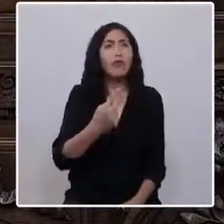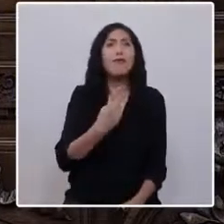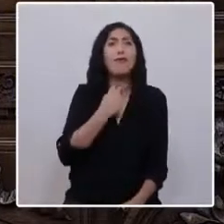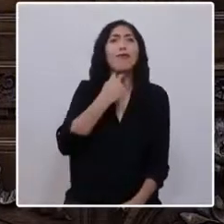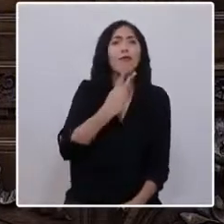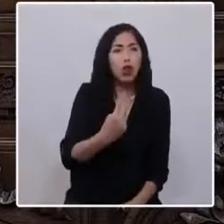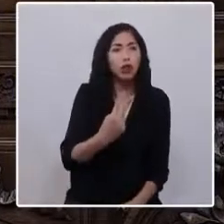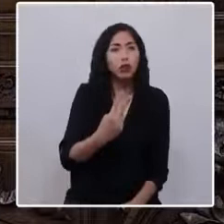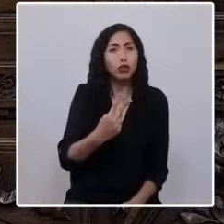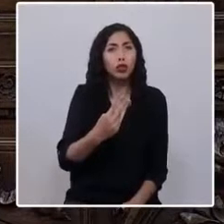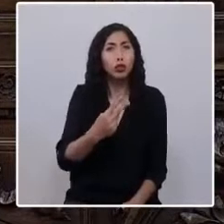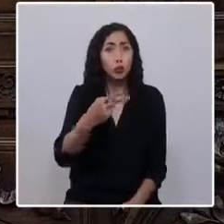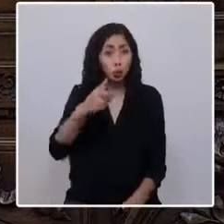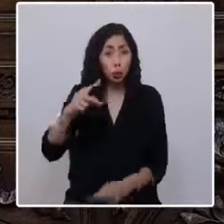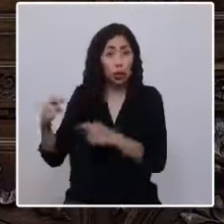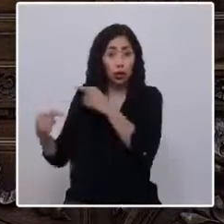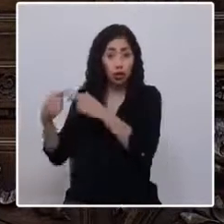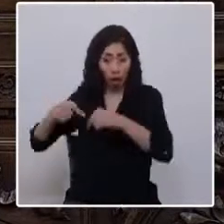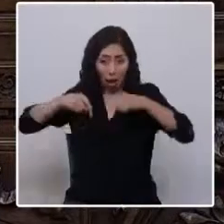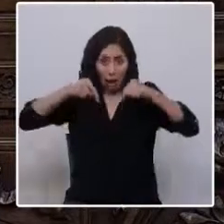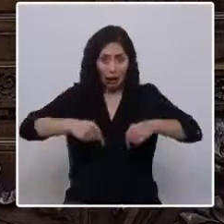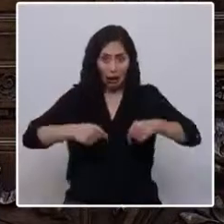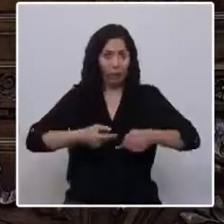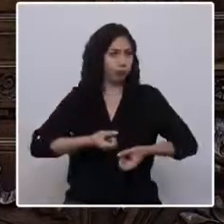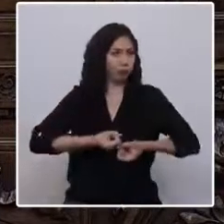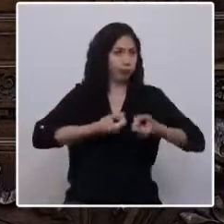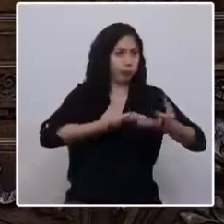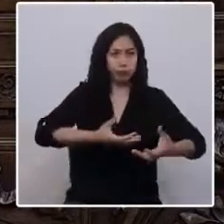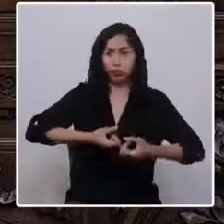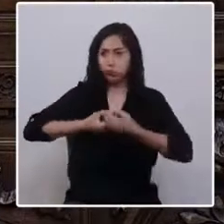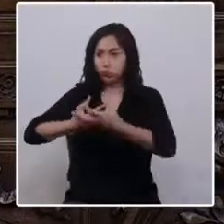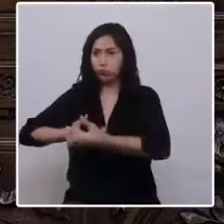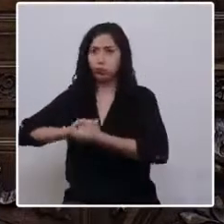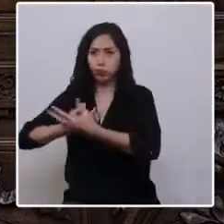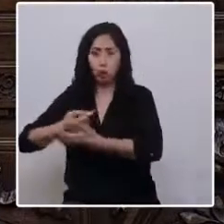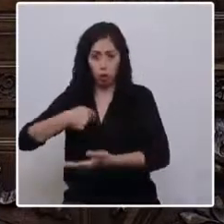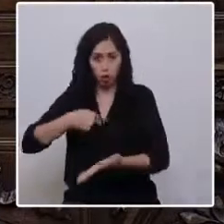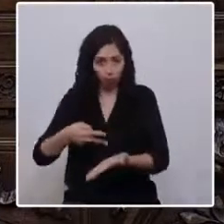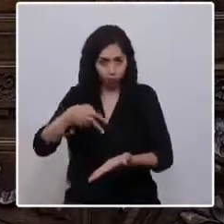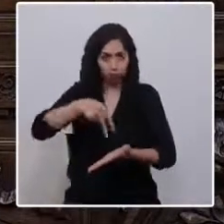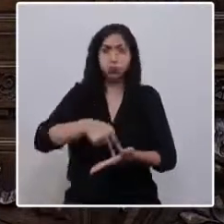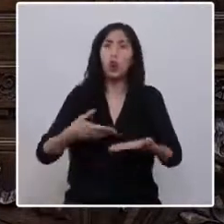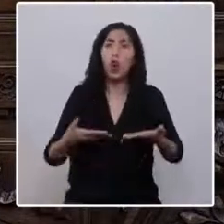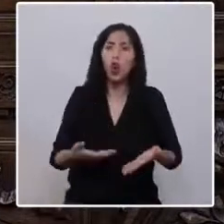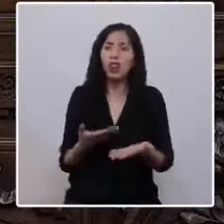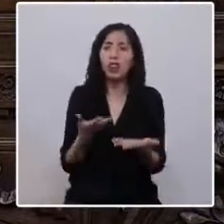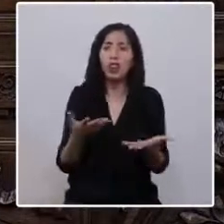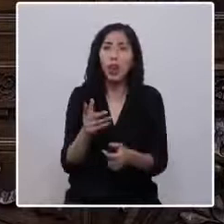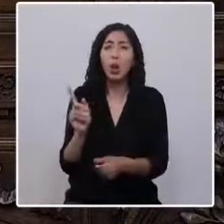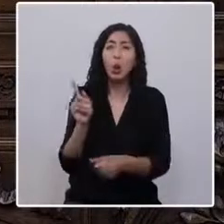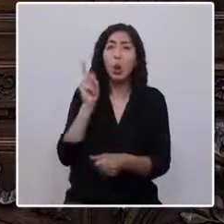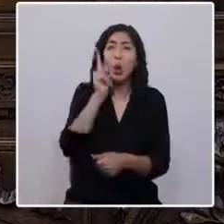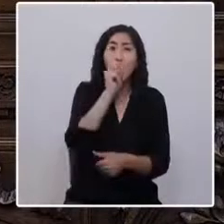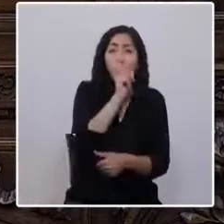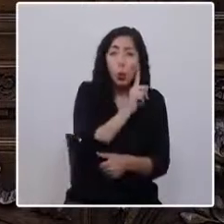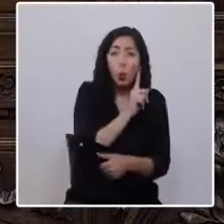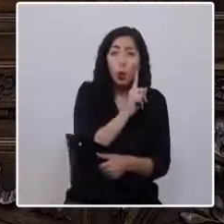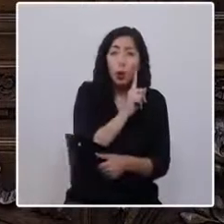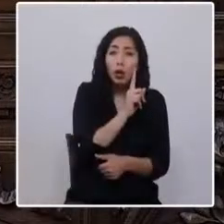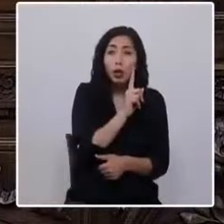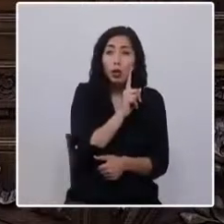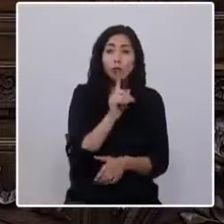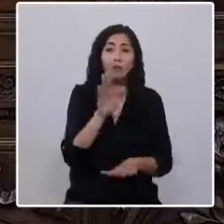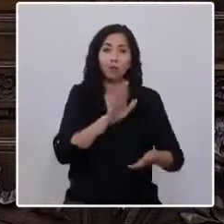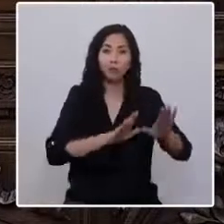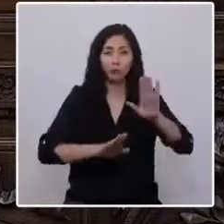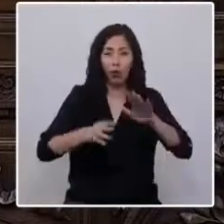será transmitida en este órgano constituyente. Me posiciono hoy desde los últimos refugios para la vida nativa y